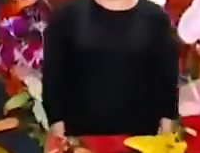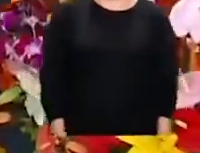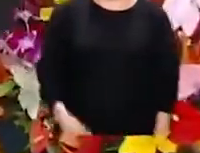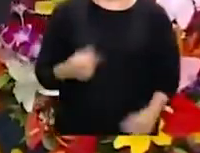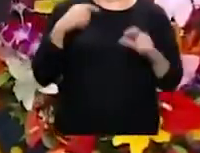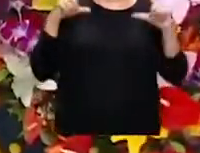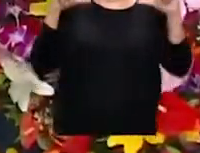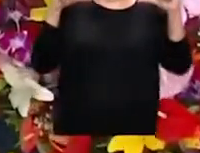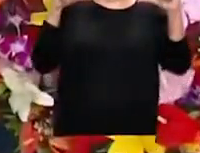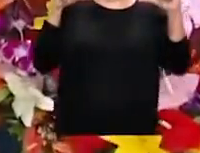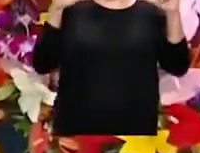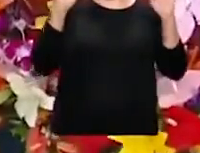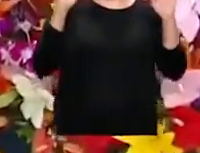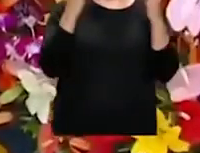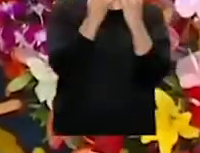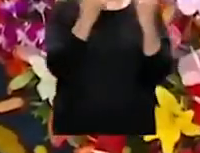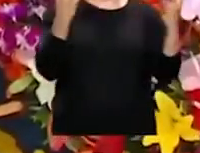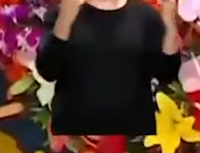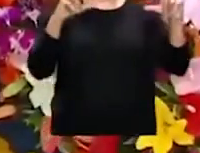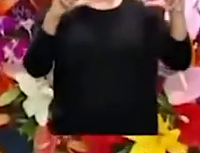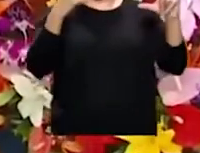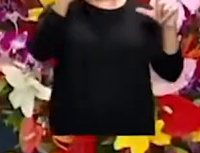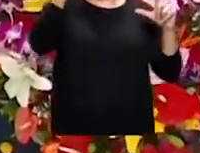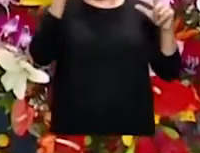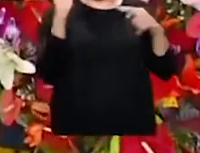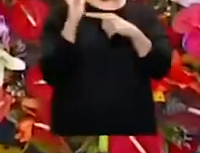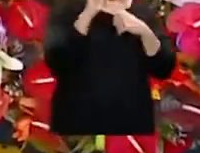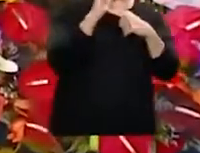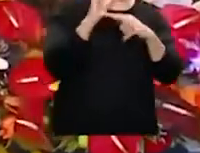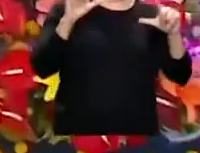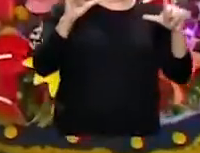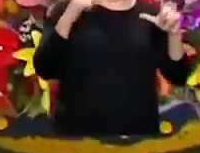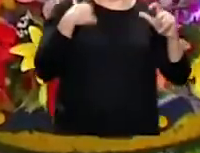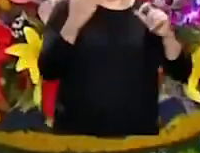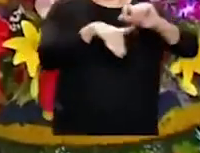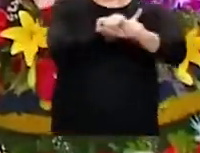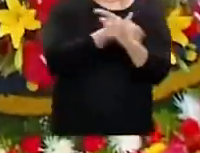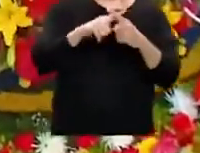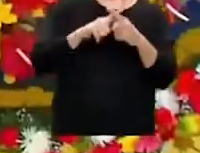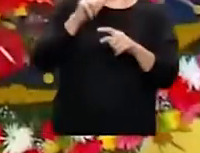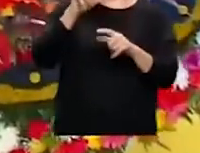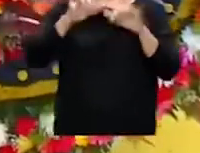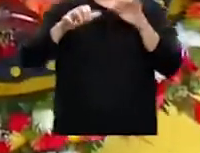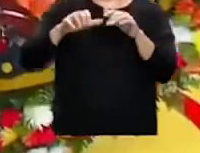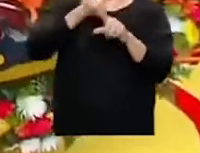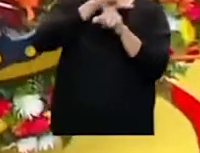Foto oficial con el ganador de esa silleta comercial, la ministra, la secretaria de Cultura,